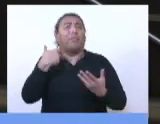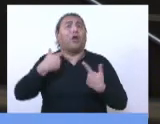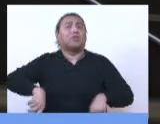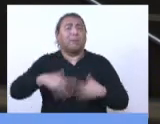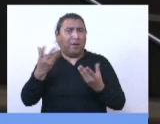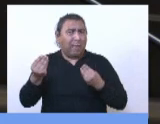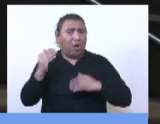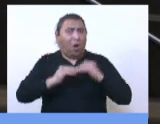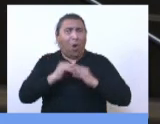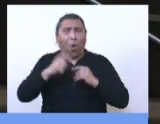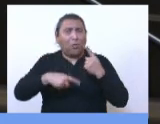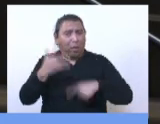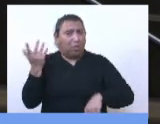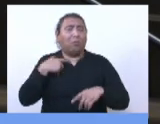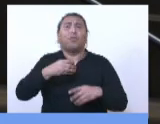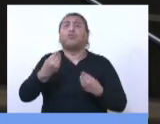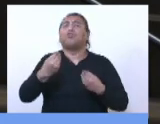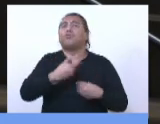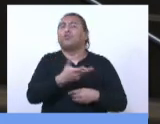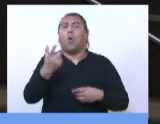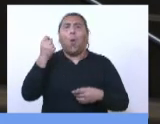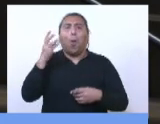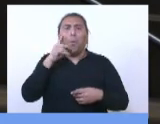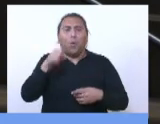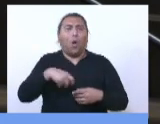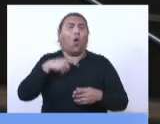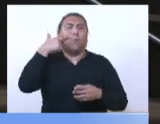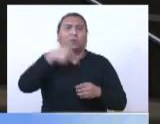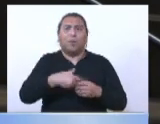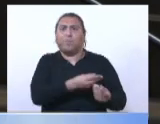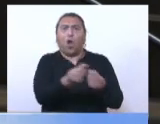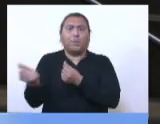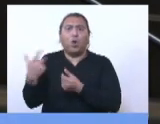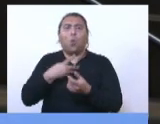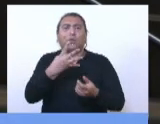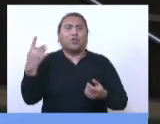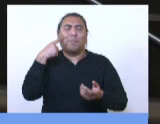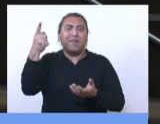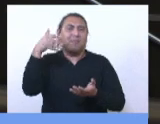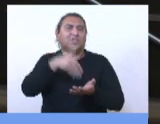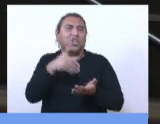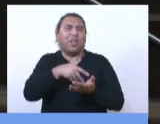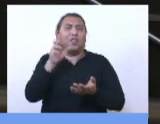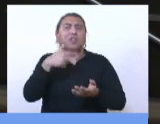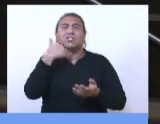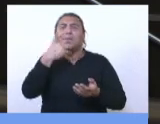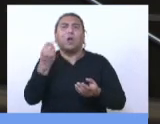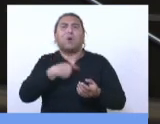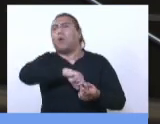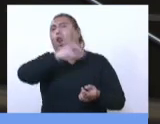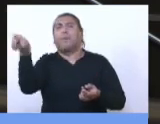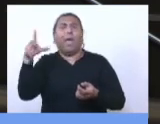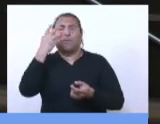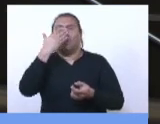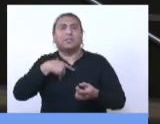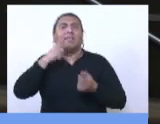este cuánto biocombustible hubiésemos comprado con 44 mil millones de dólares que tanto se preocupan y que no saben cómo hacemos a su provincia y decirle que